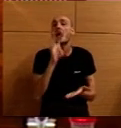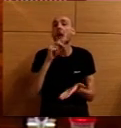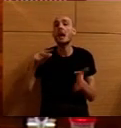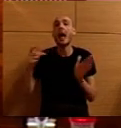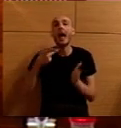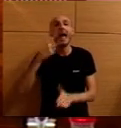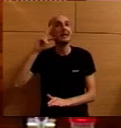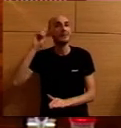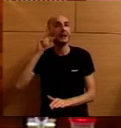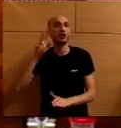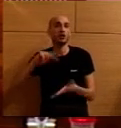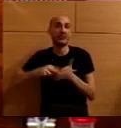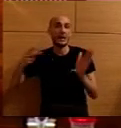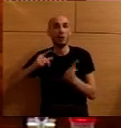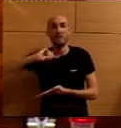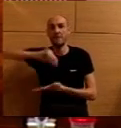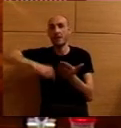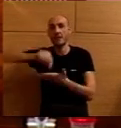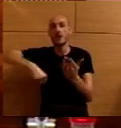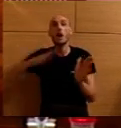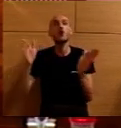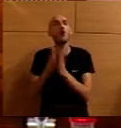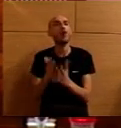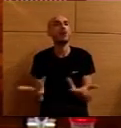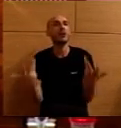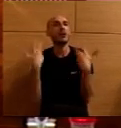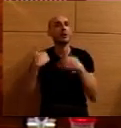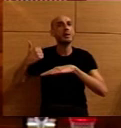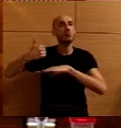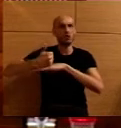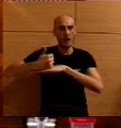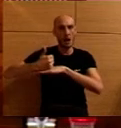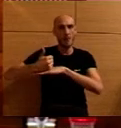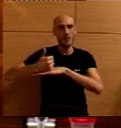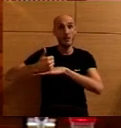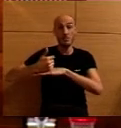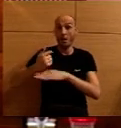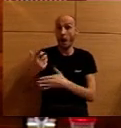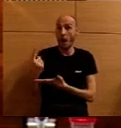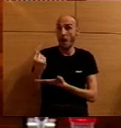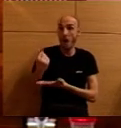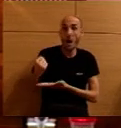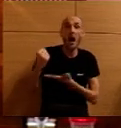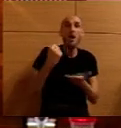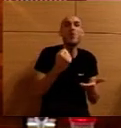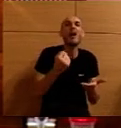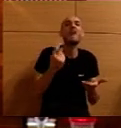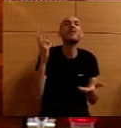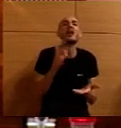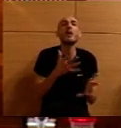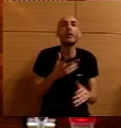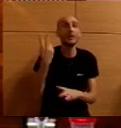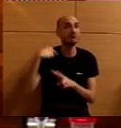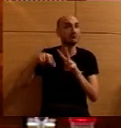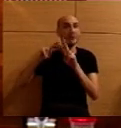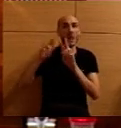los responsables de cada uno de los ayuntamientos donde se gobierna. Y esas ayudas son implementadas por la Generalitat,